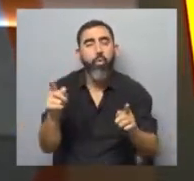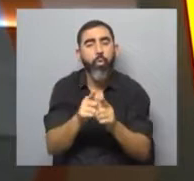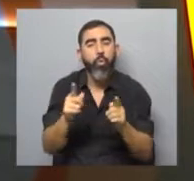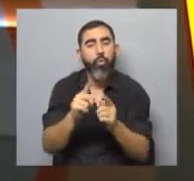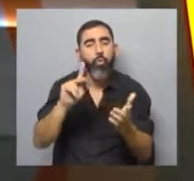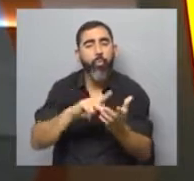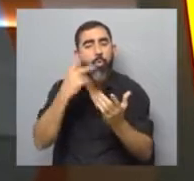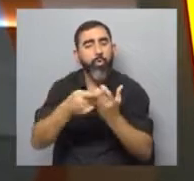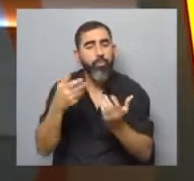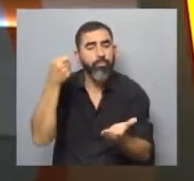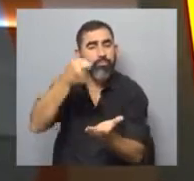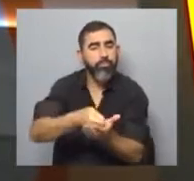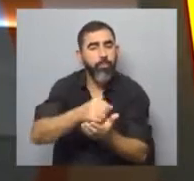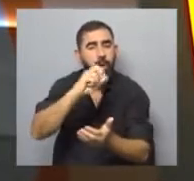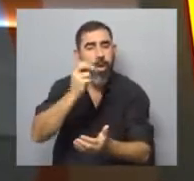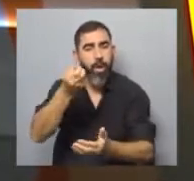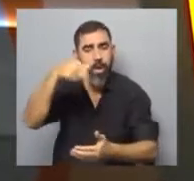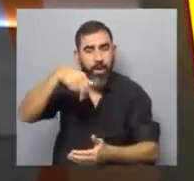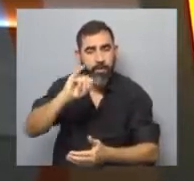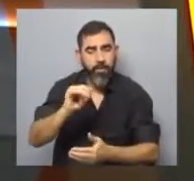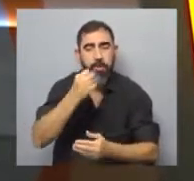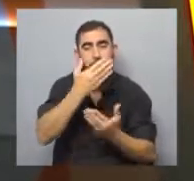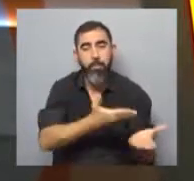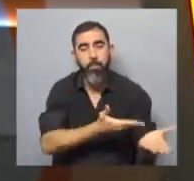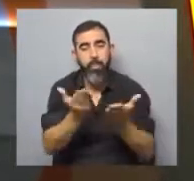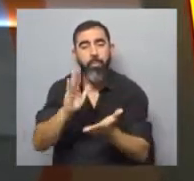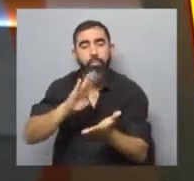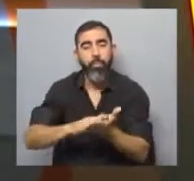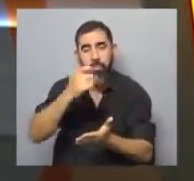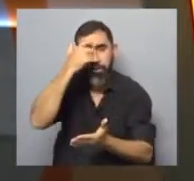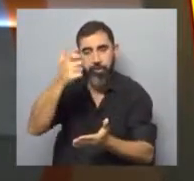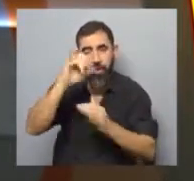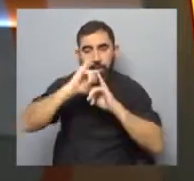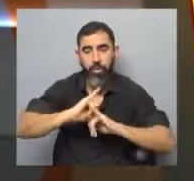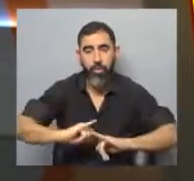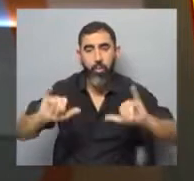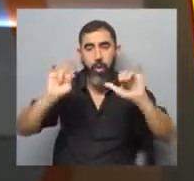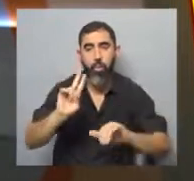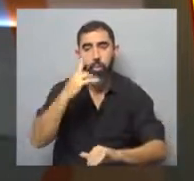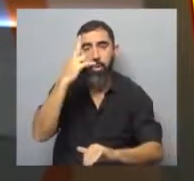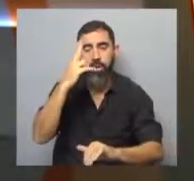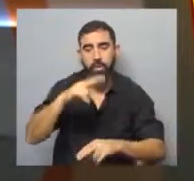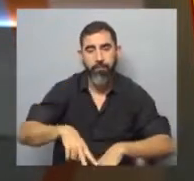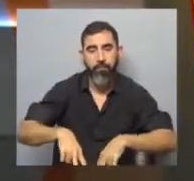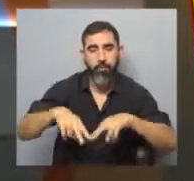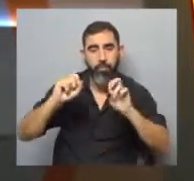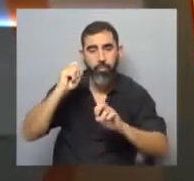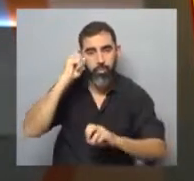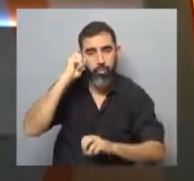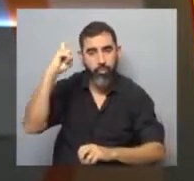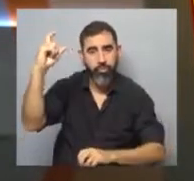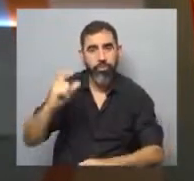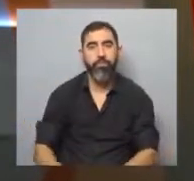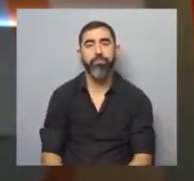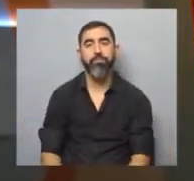proyectos financiados por ANI. Bienvenidas y bienvenidos a Sobre Ciencia, divulgando el Uruguay de la investigación y